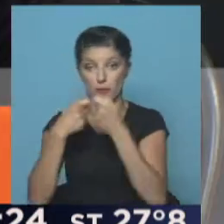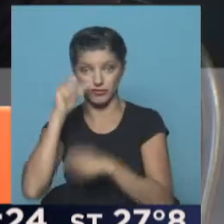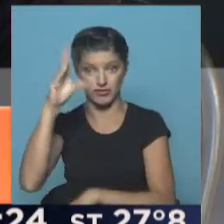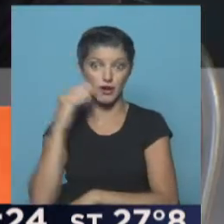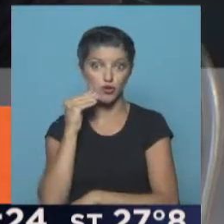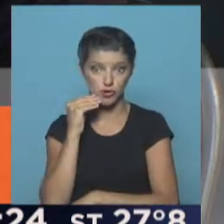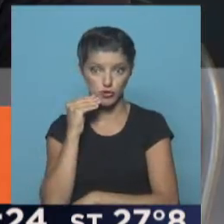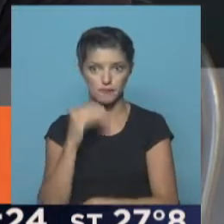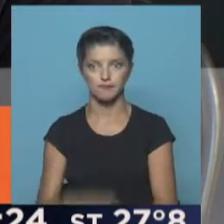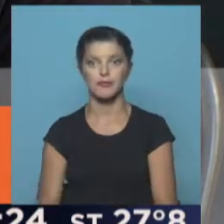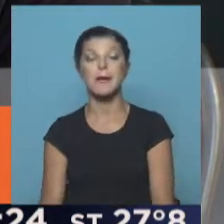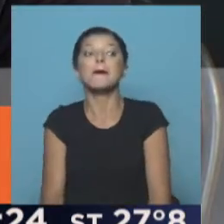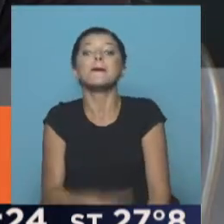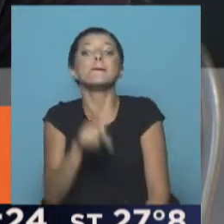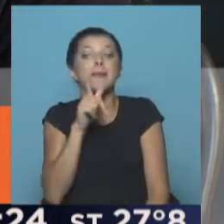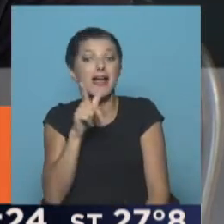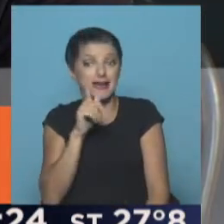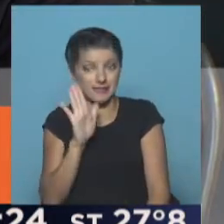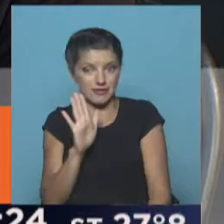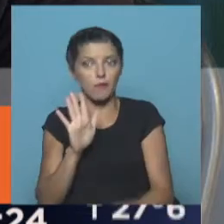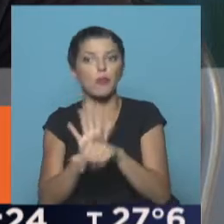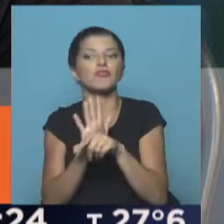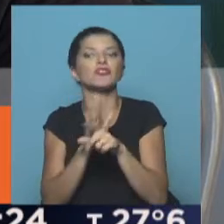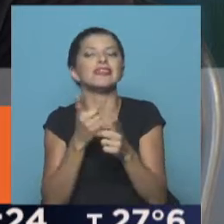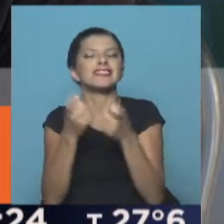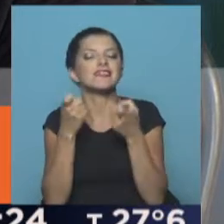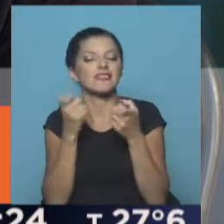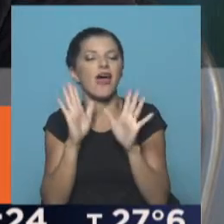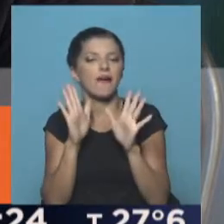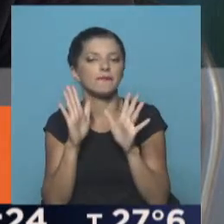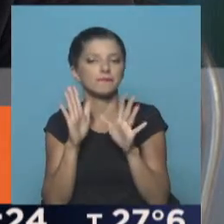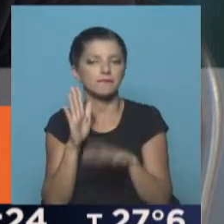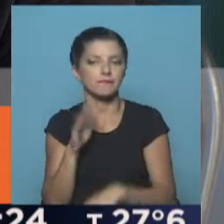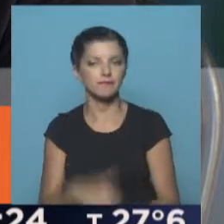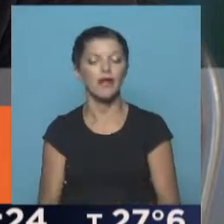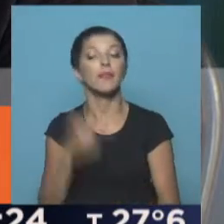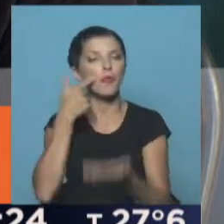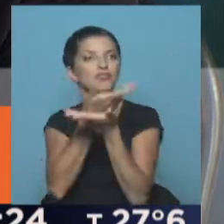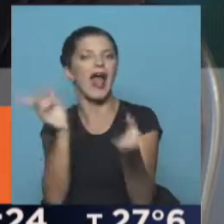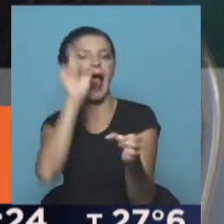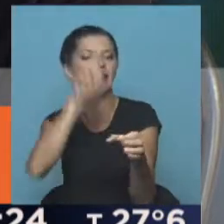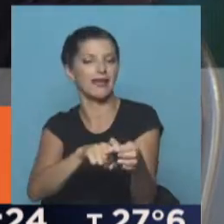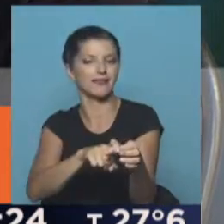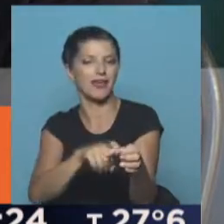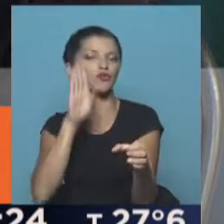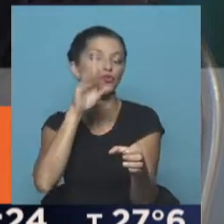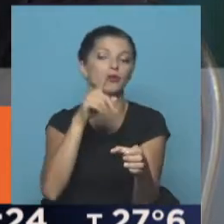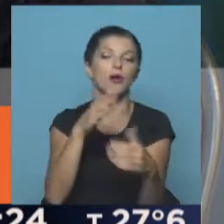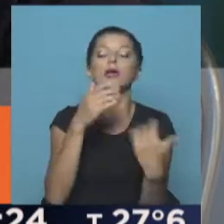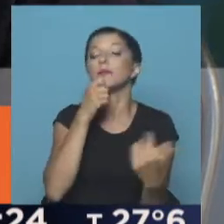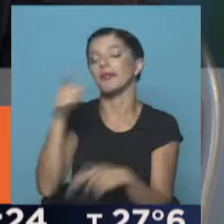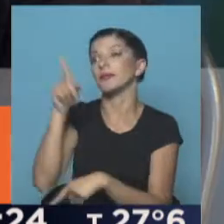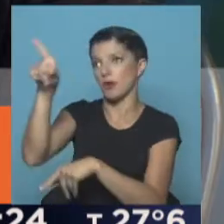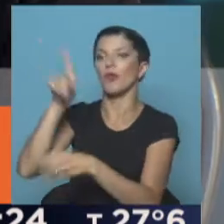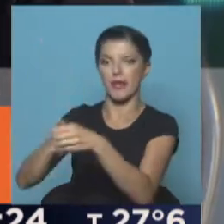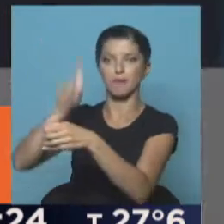mundo? Parece, por el momento parece una necesidad inmediata de mostrar cierta alianza y la posibilidad de decir, bueno, cuando nos salgamos,